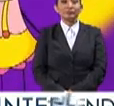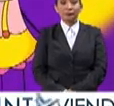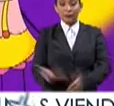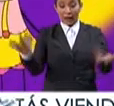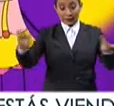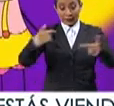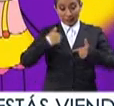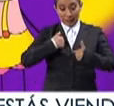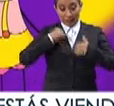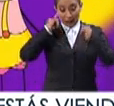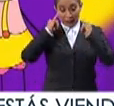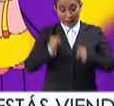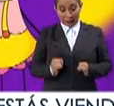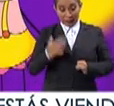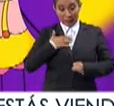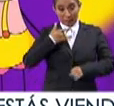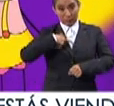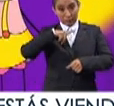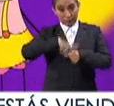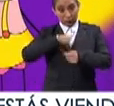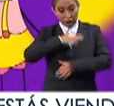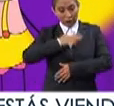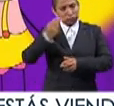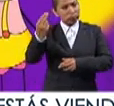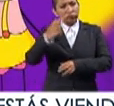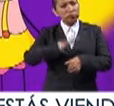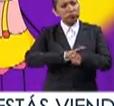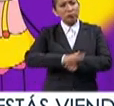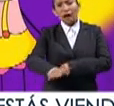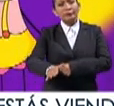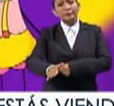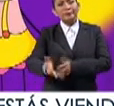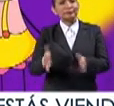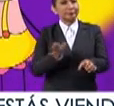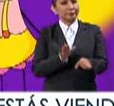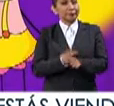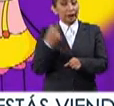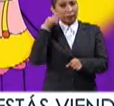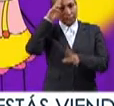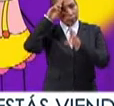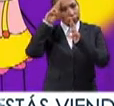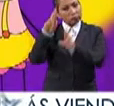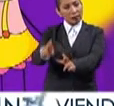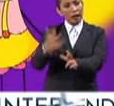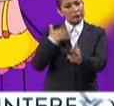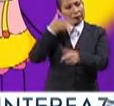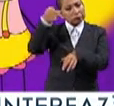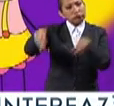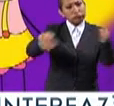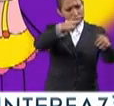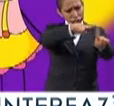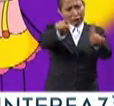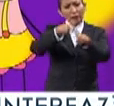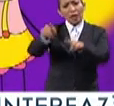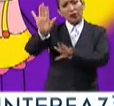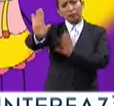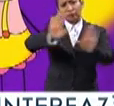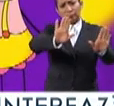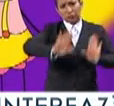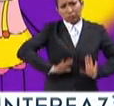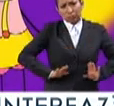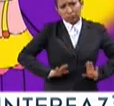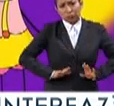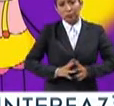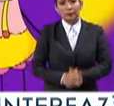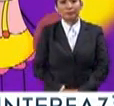al construir nuestra identidad personal es necesario que respetemos y aceptemos a los demás en su forma de